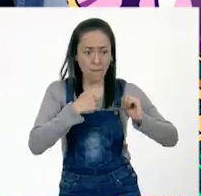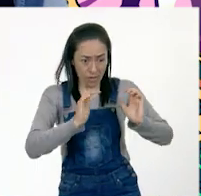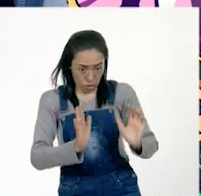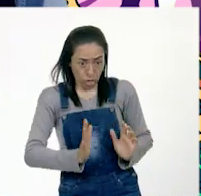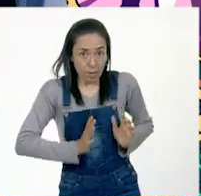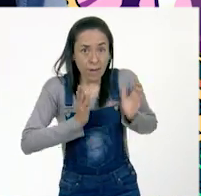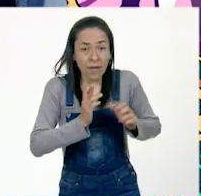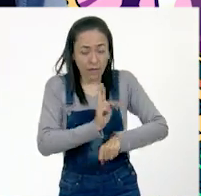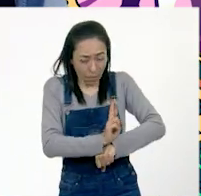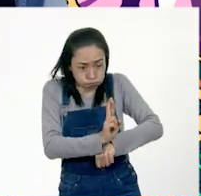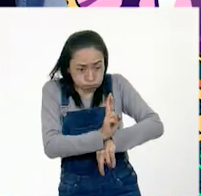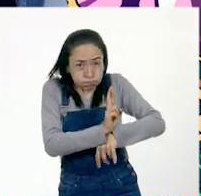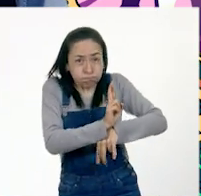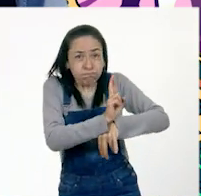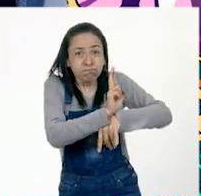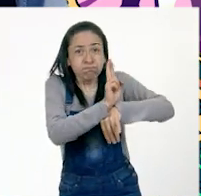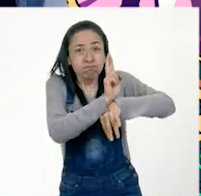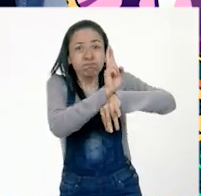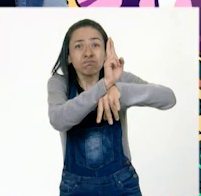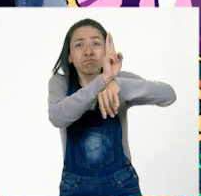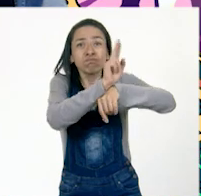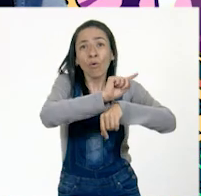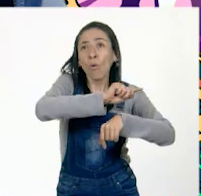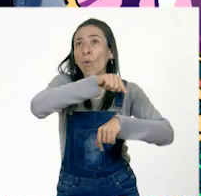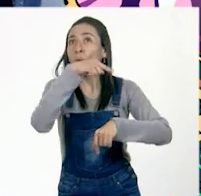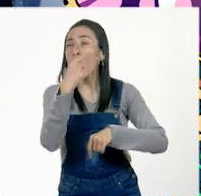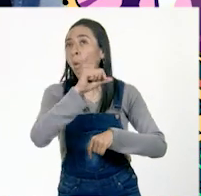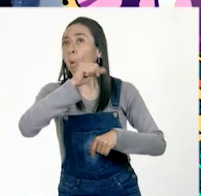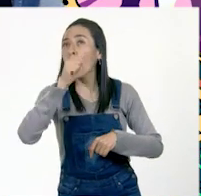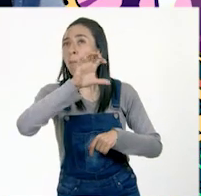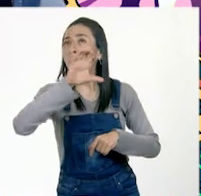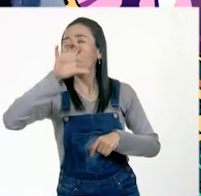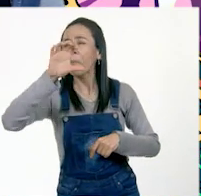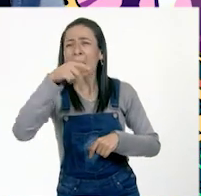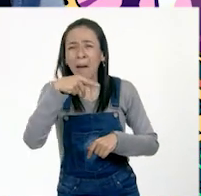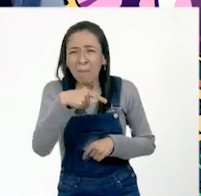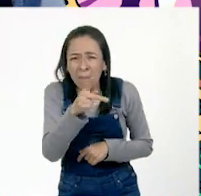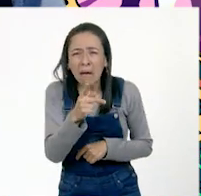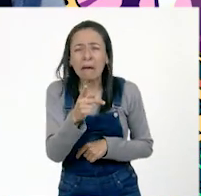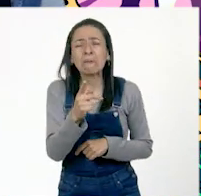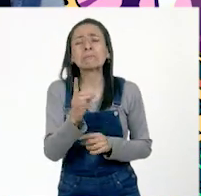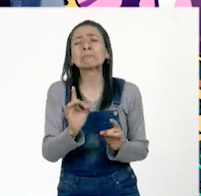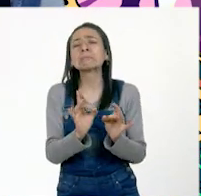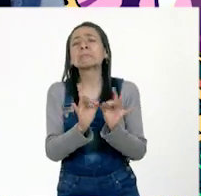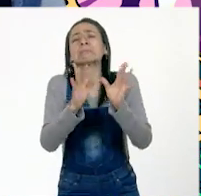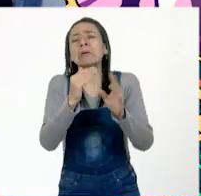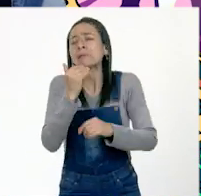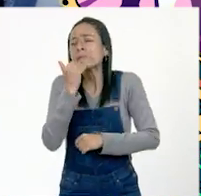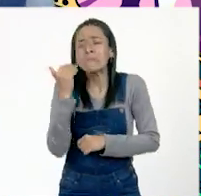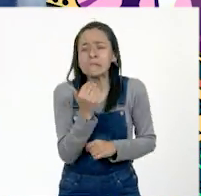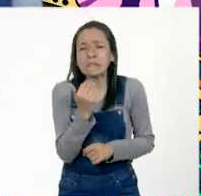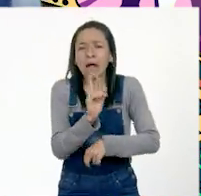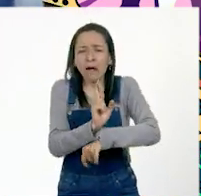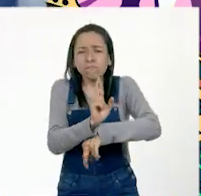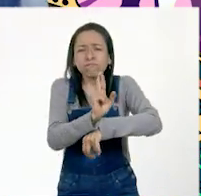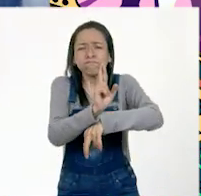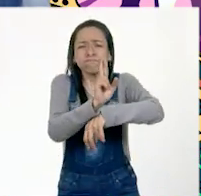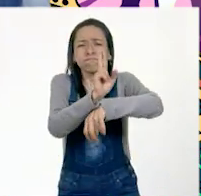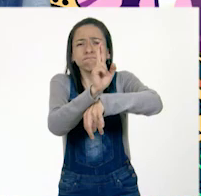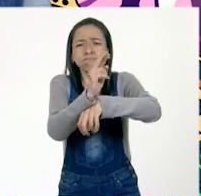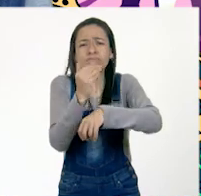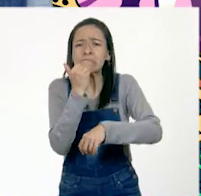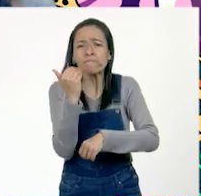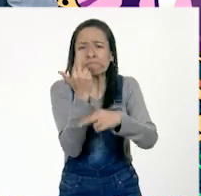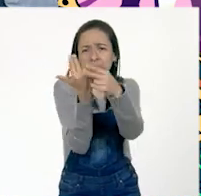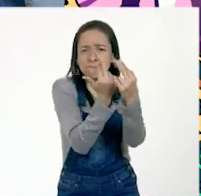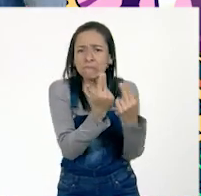al siguiente planeta. En nuestra ruta, la nave se ha dañado por una lluvia de meteoritos. Creo que están